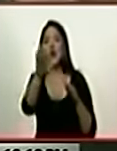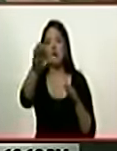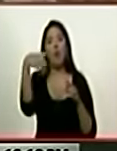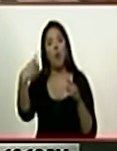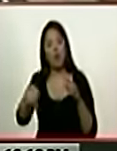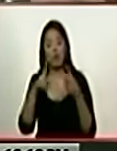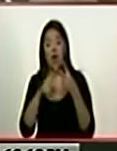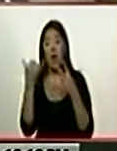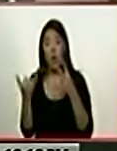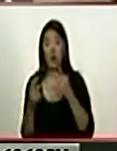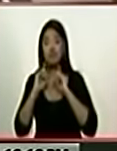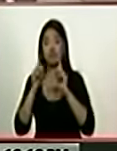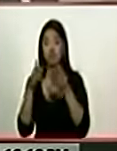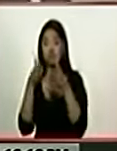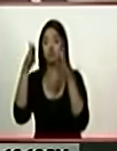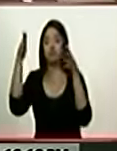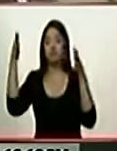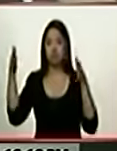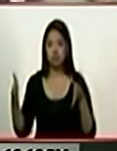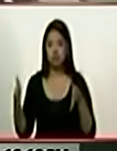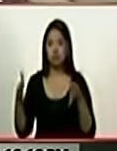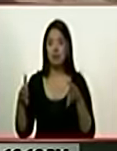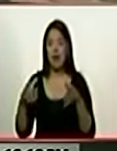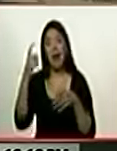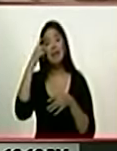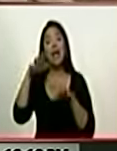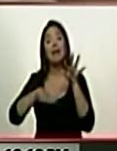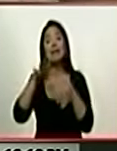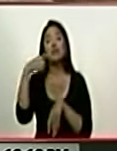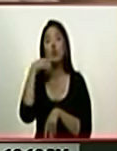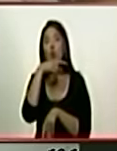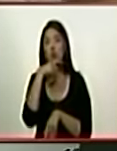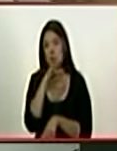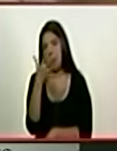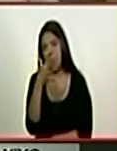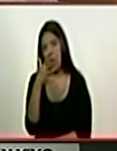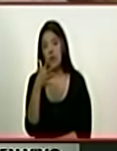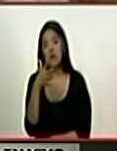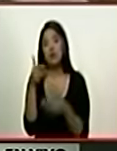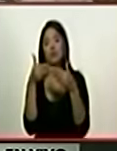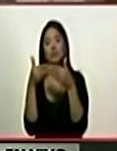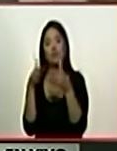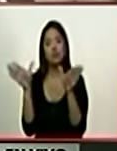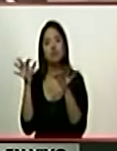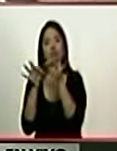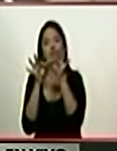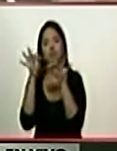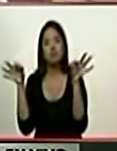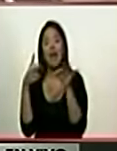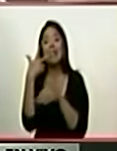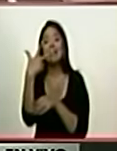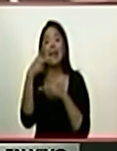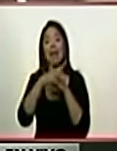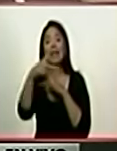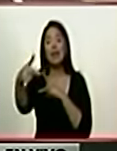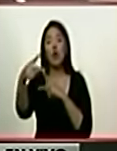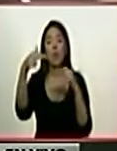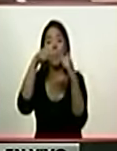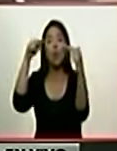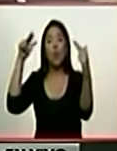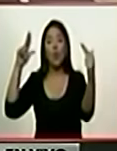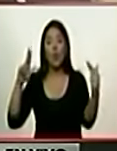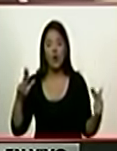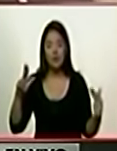de la Cota 1000 y en 15 de octubre aproximadamente estaremos inaugurando la ampliación de los 3 kilómetros de la Gran Mariscal de Ayacucho. Y con